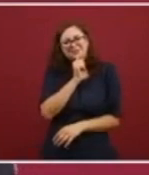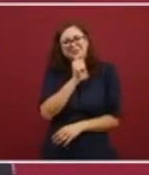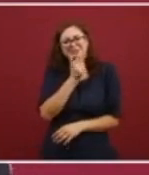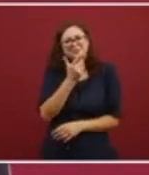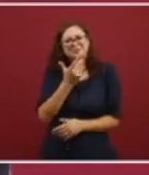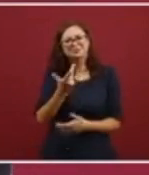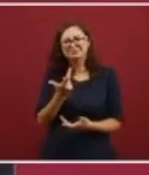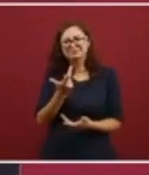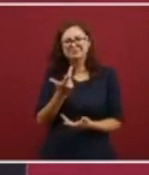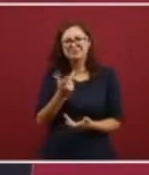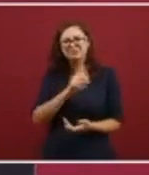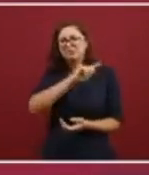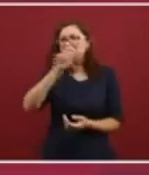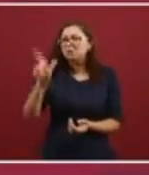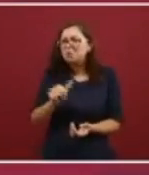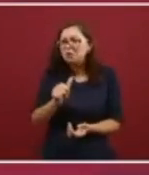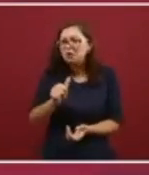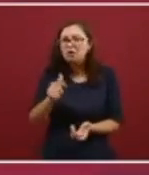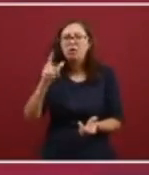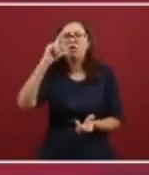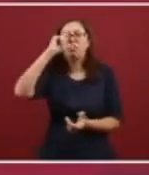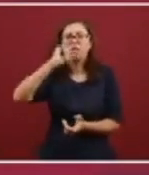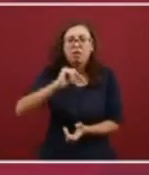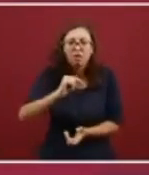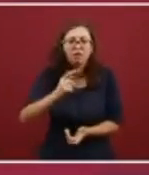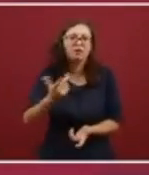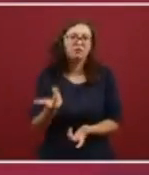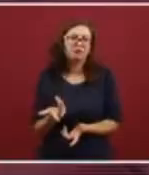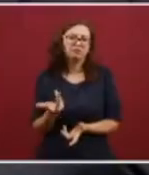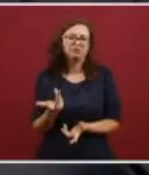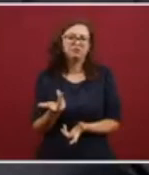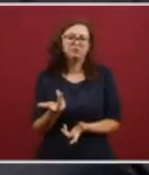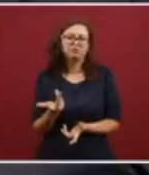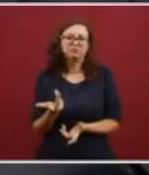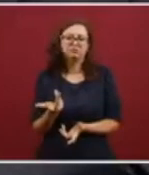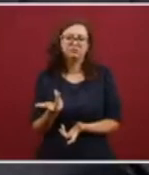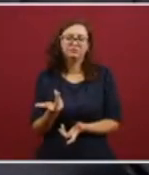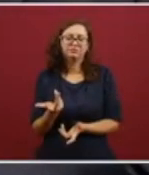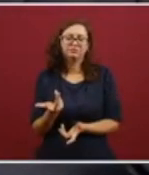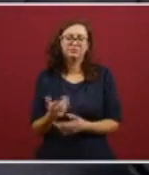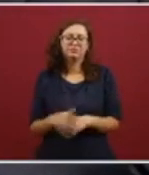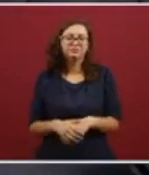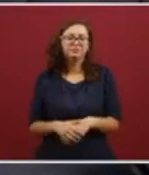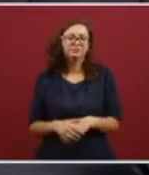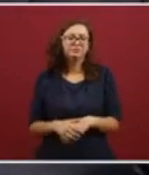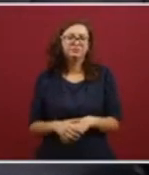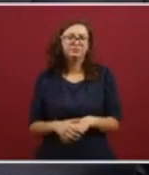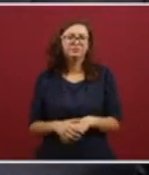que no resulten, porque pues hay